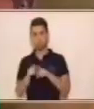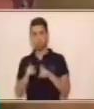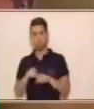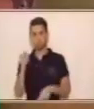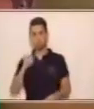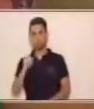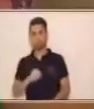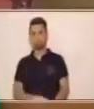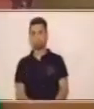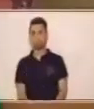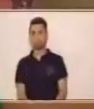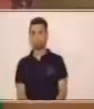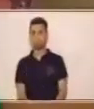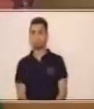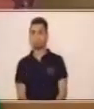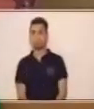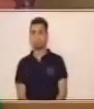bien.